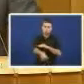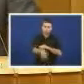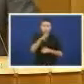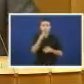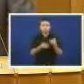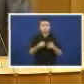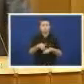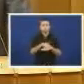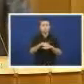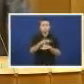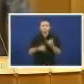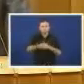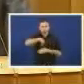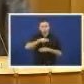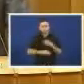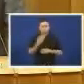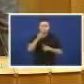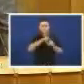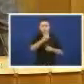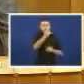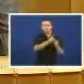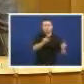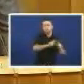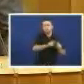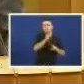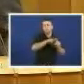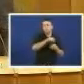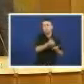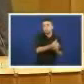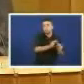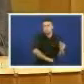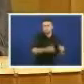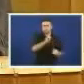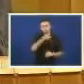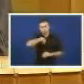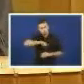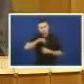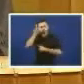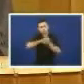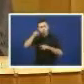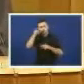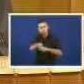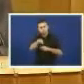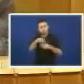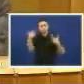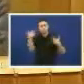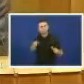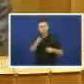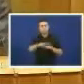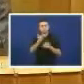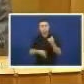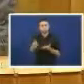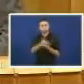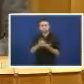inmobiliaria utiliza o autogoverno para dotar de carga de traballo o sector e para asegurar o acceso a vivenda